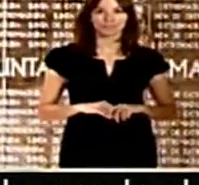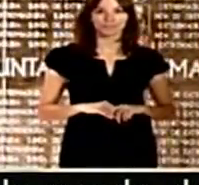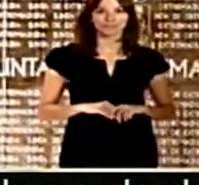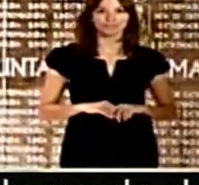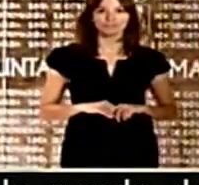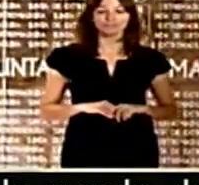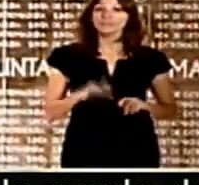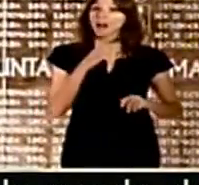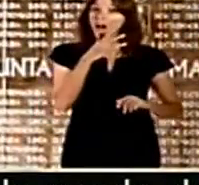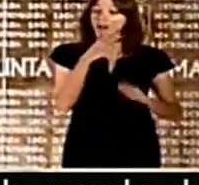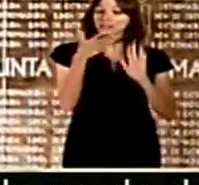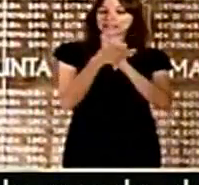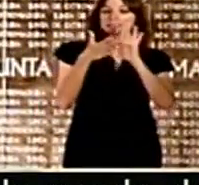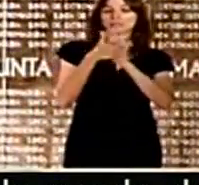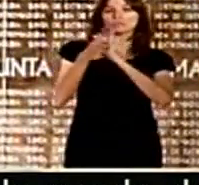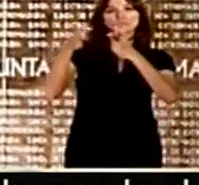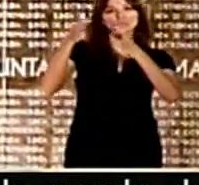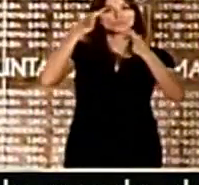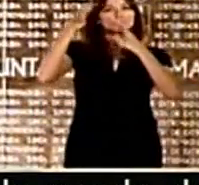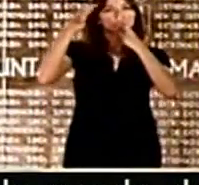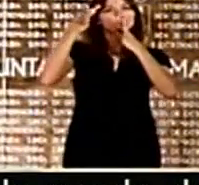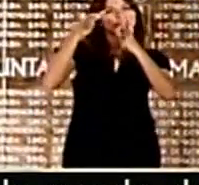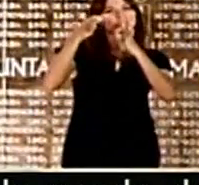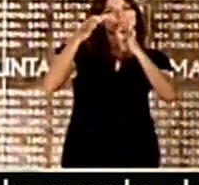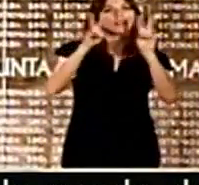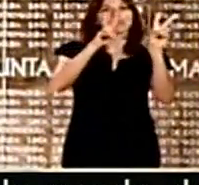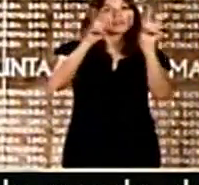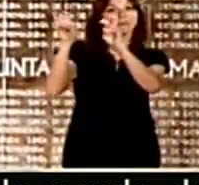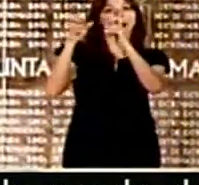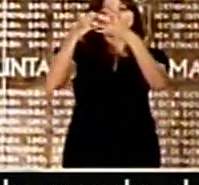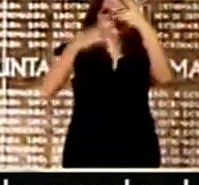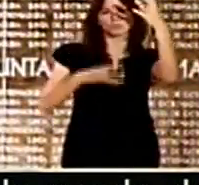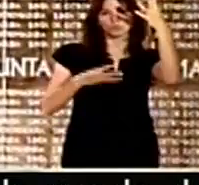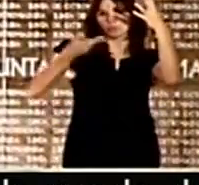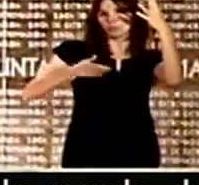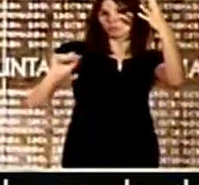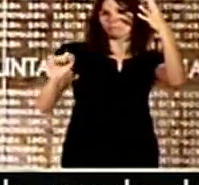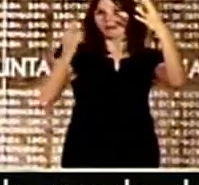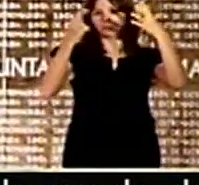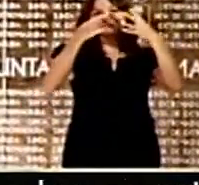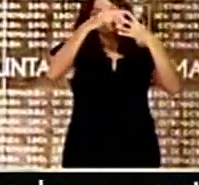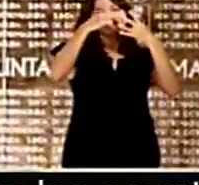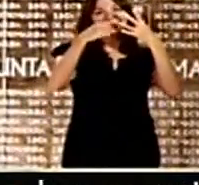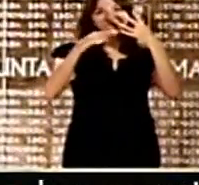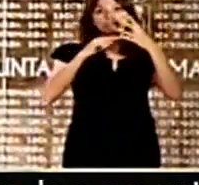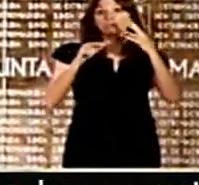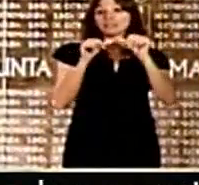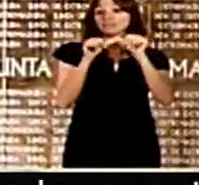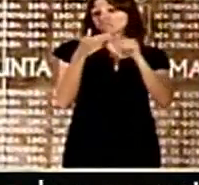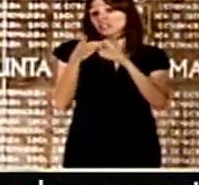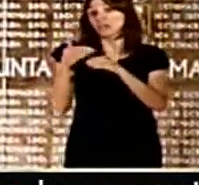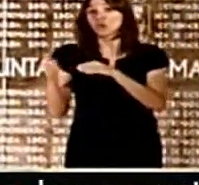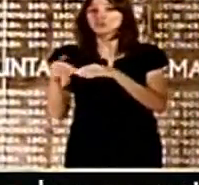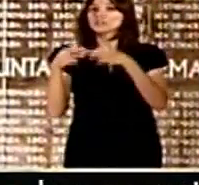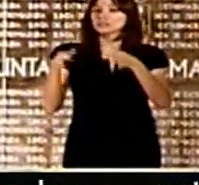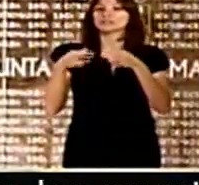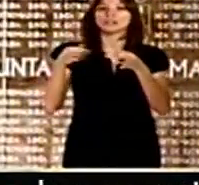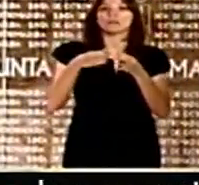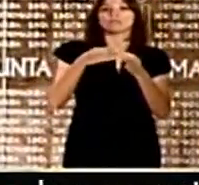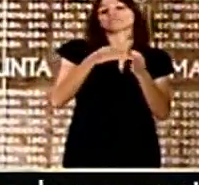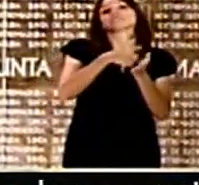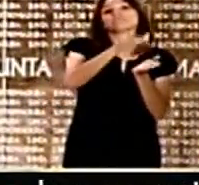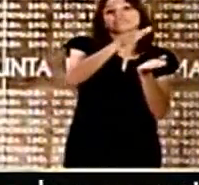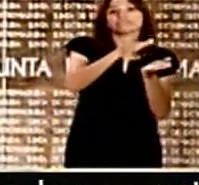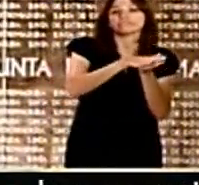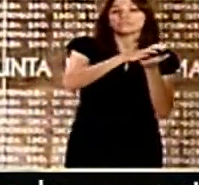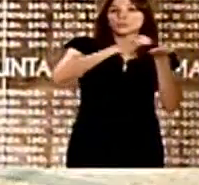Y paso a detallarles los asuntos más importantes, encontrando, como siempre, el resto en la reseña que prepara el Gabinete